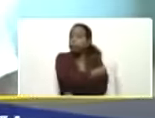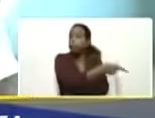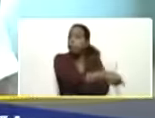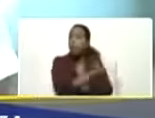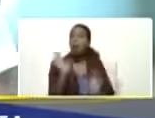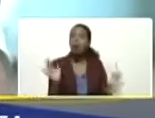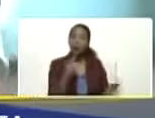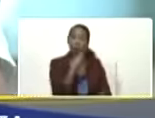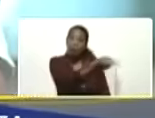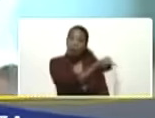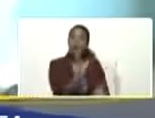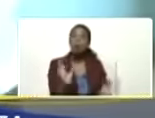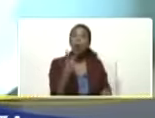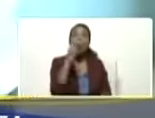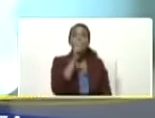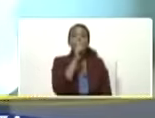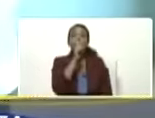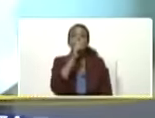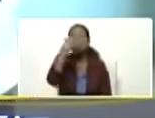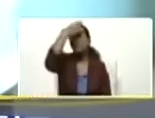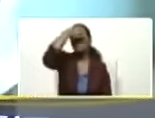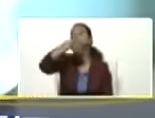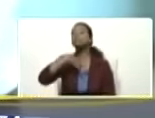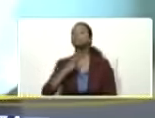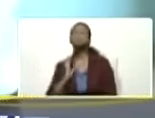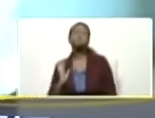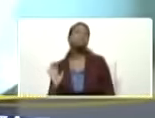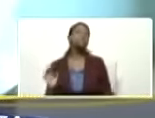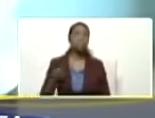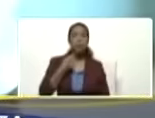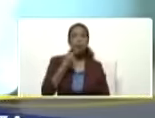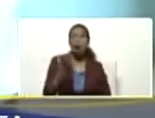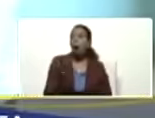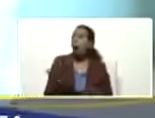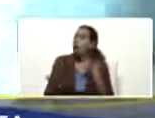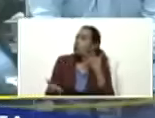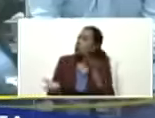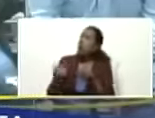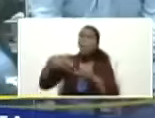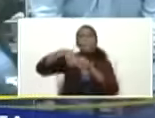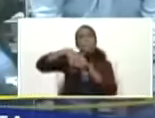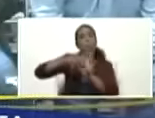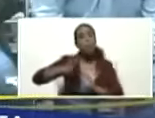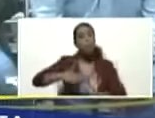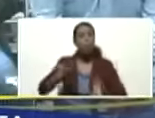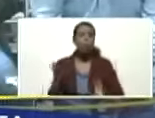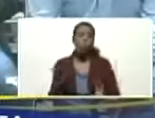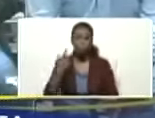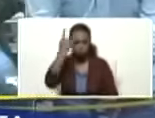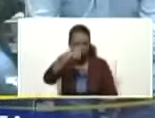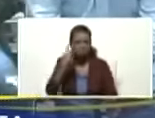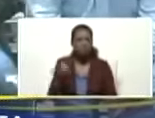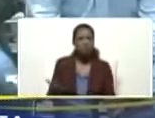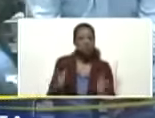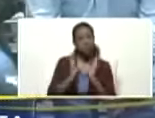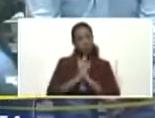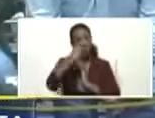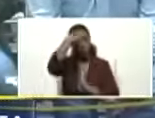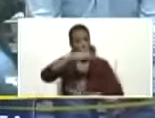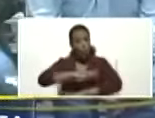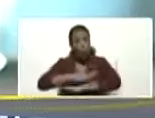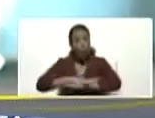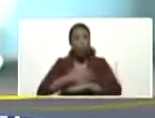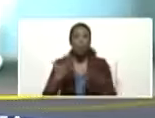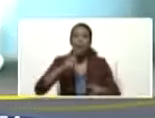Emerson, los pidieron los que hoy vienen con su cara muy lavada a decir, dame el voto, como si es que son unos santos después